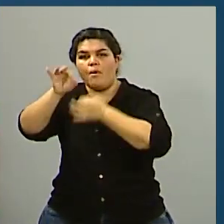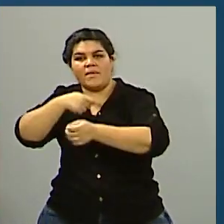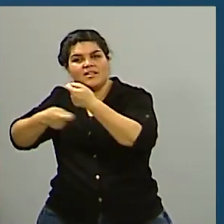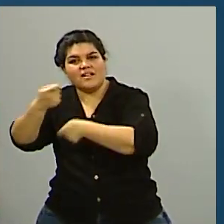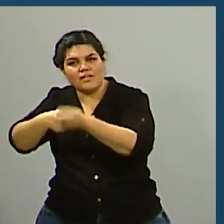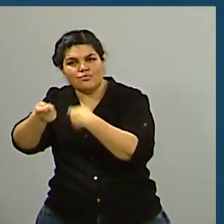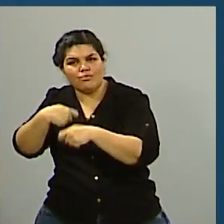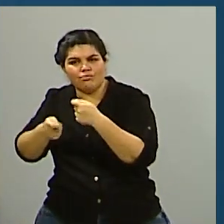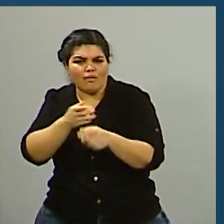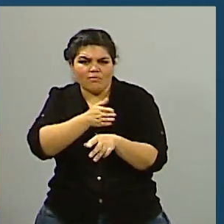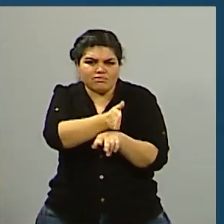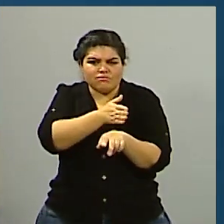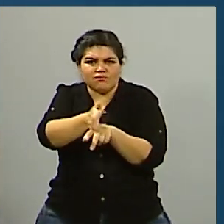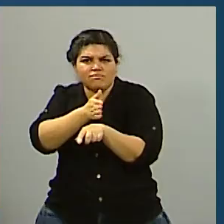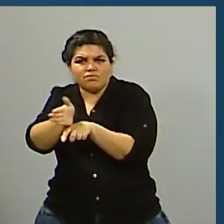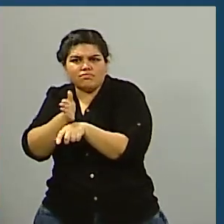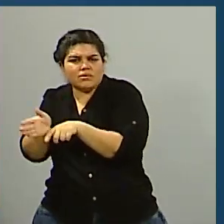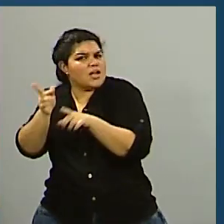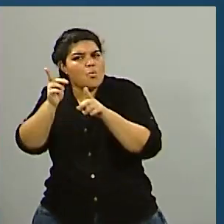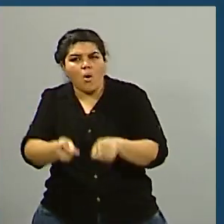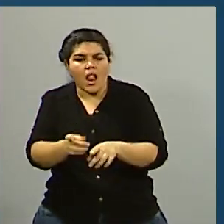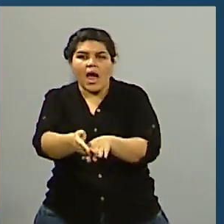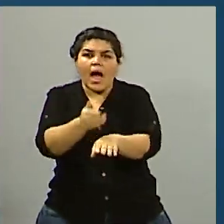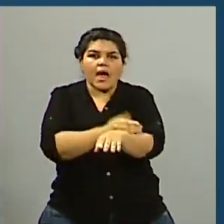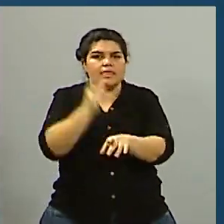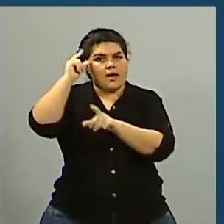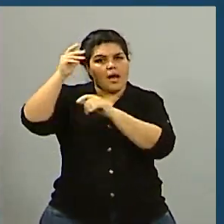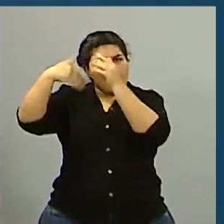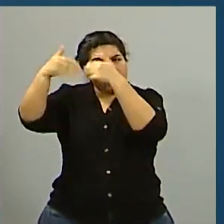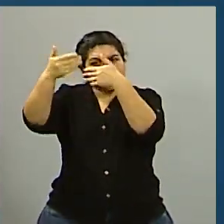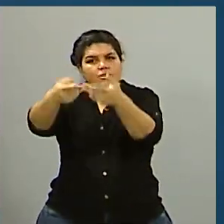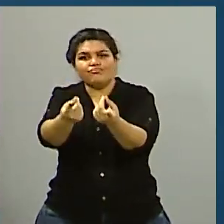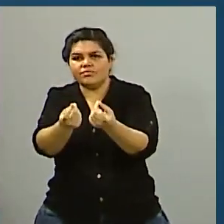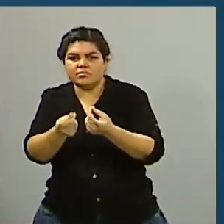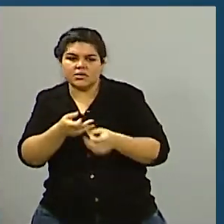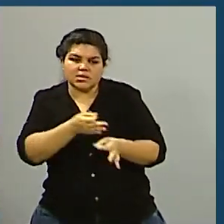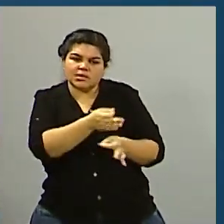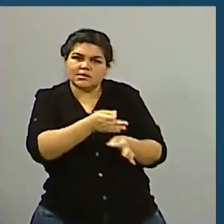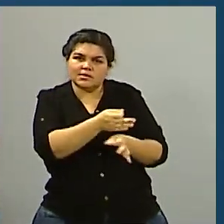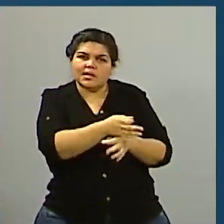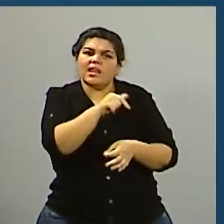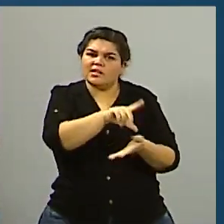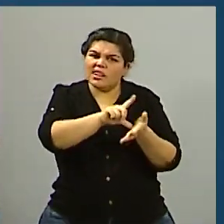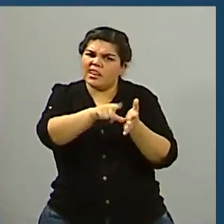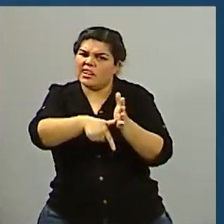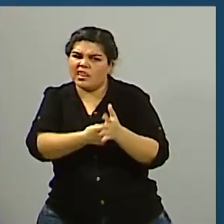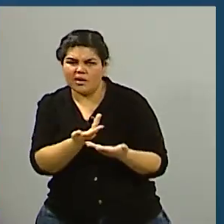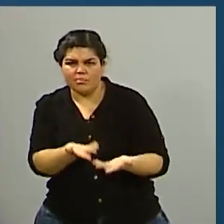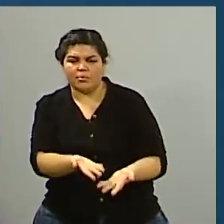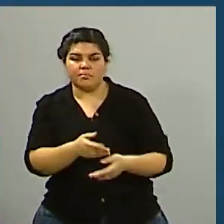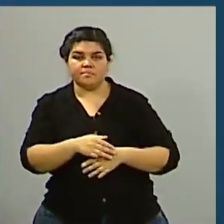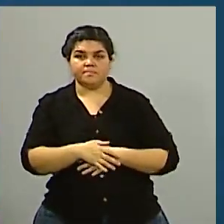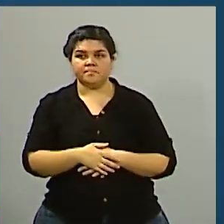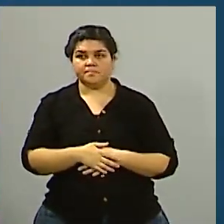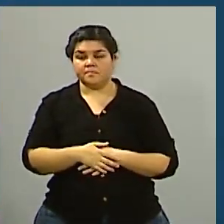para las tareas culturales, digamos, que tiene que hacerse todos los años. Mauro, usted dice que tiene una